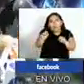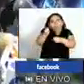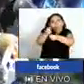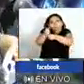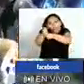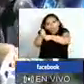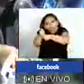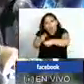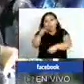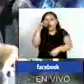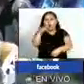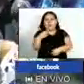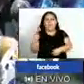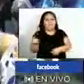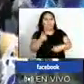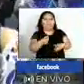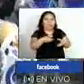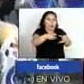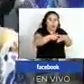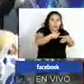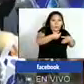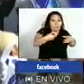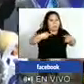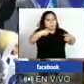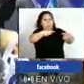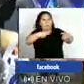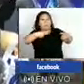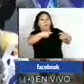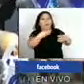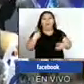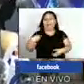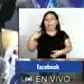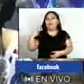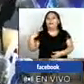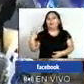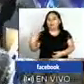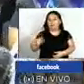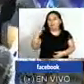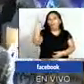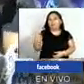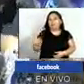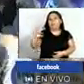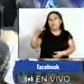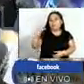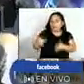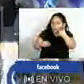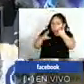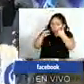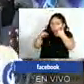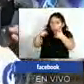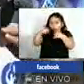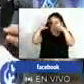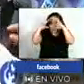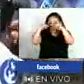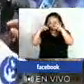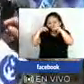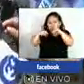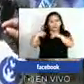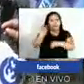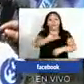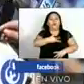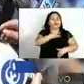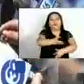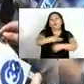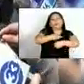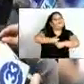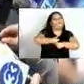momento está siendo instrumentalizado. Y por eso el día de ayer hablamos con el fiscal a medianoche y le dijimos que nosotros no confiábamos en